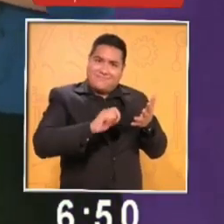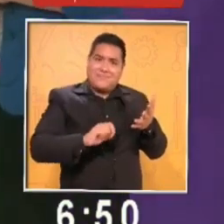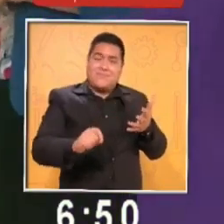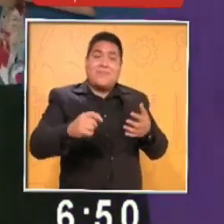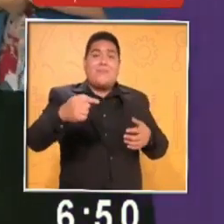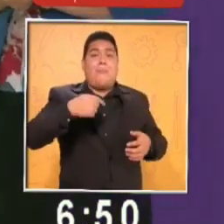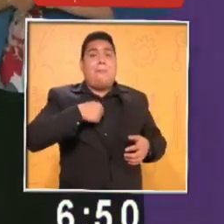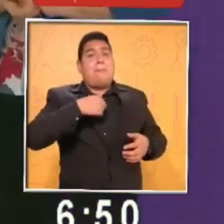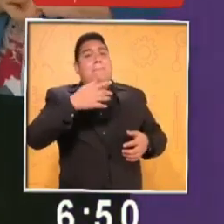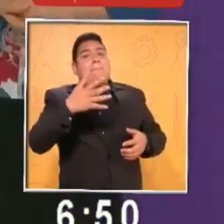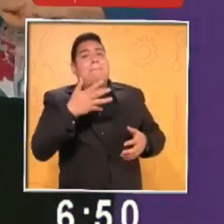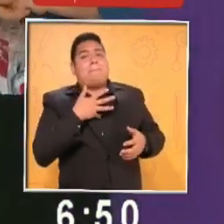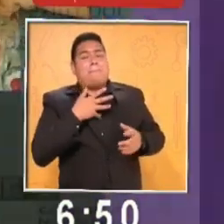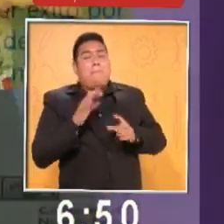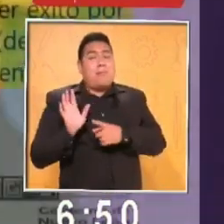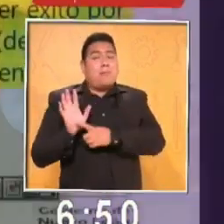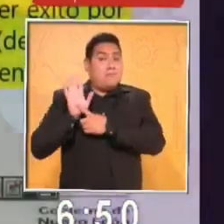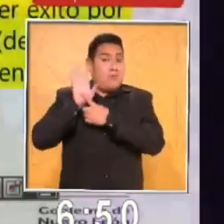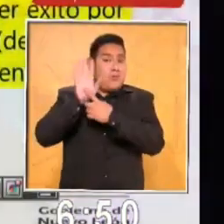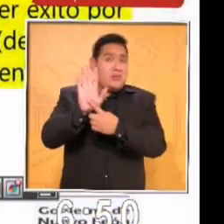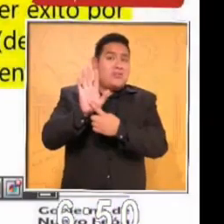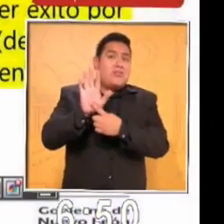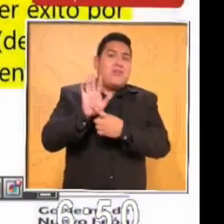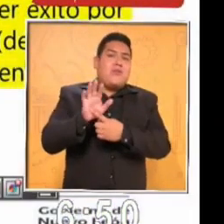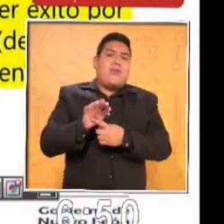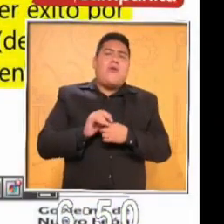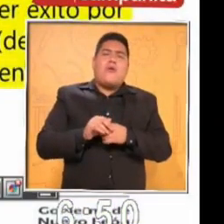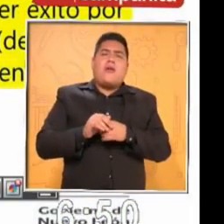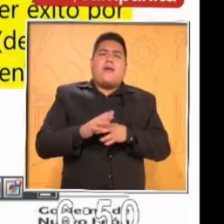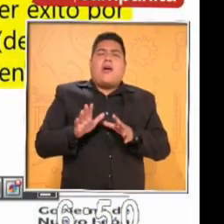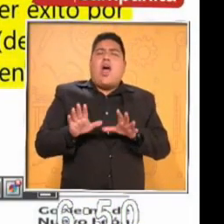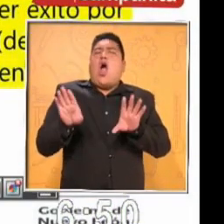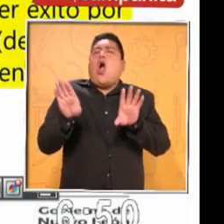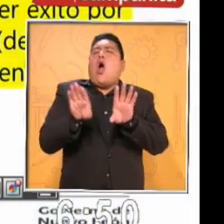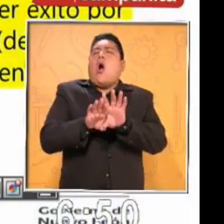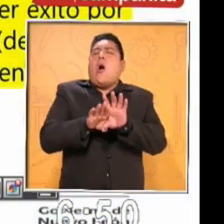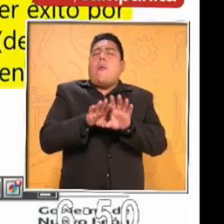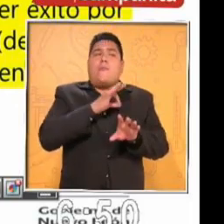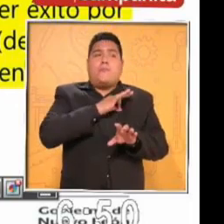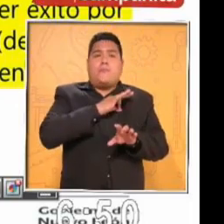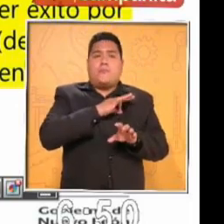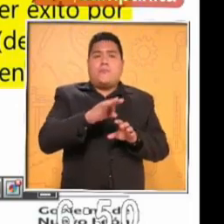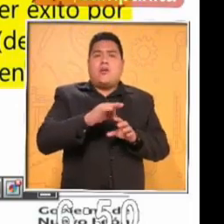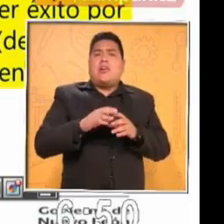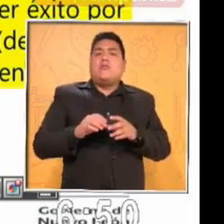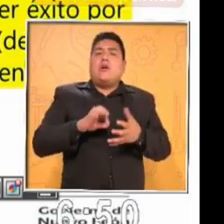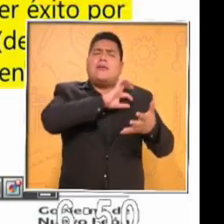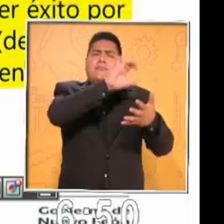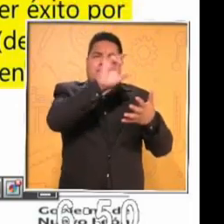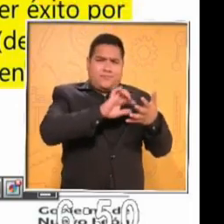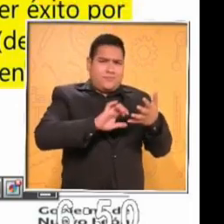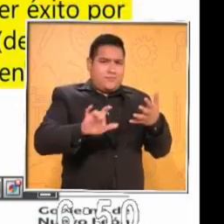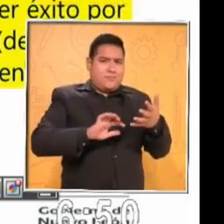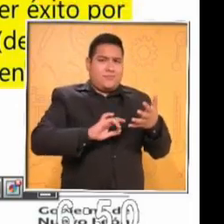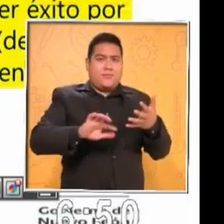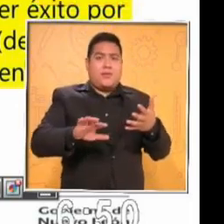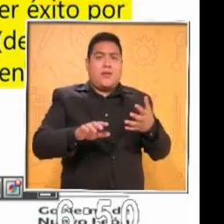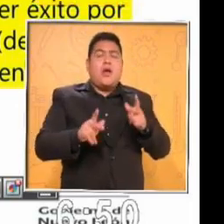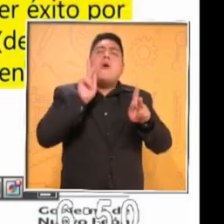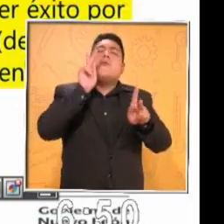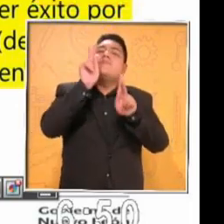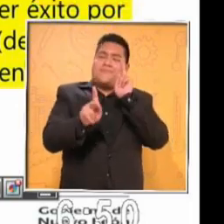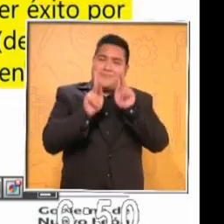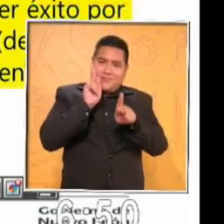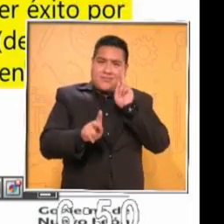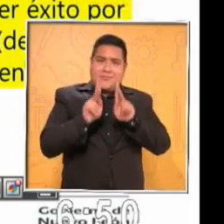Yo traigo un modelo de un párrafo de desarrollo. Se los voy a ir leyendo y vamos a ir